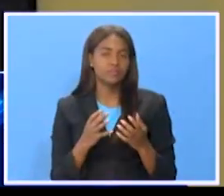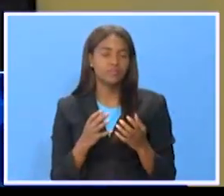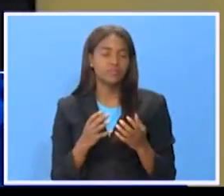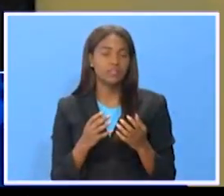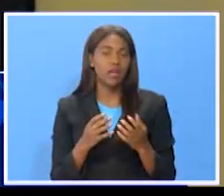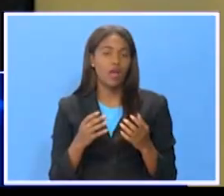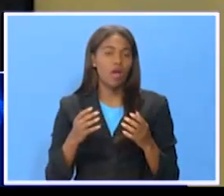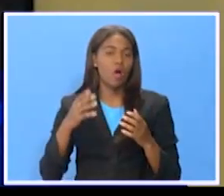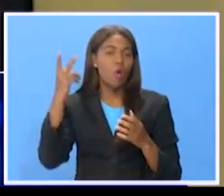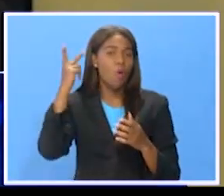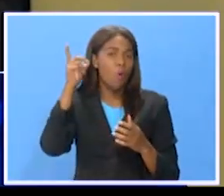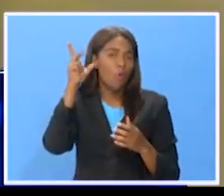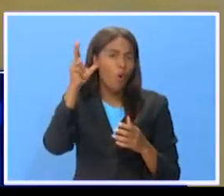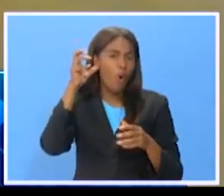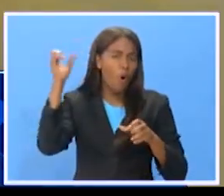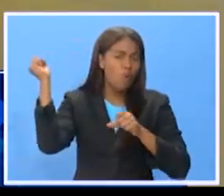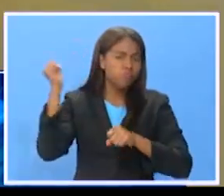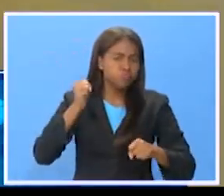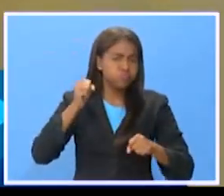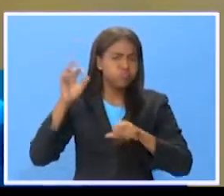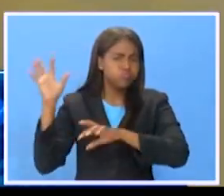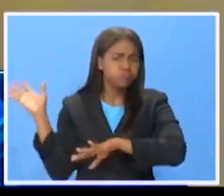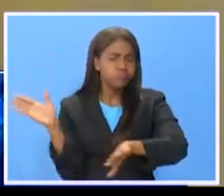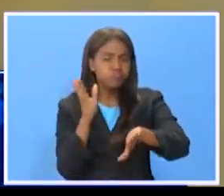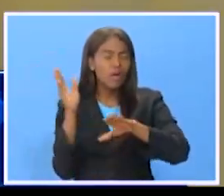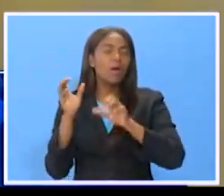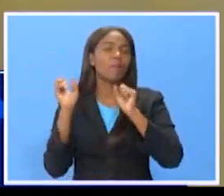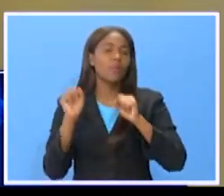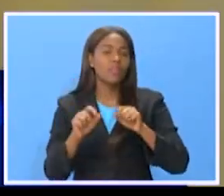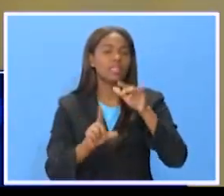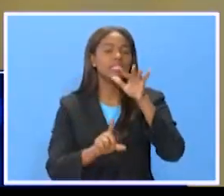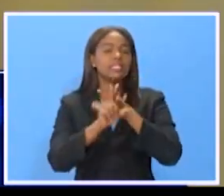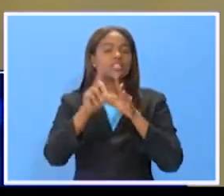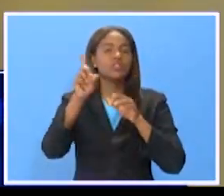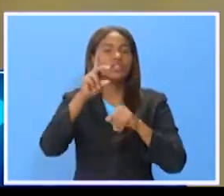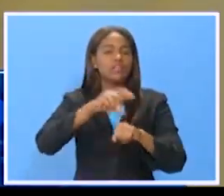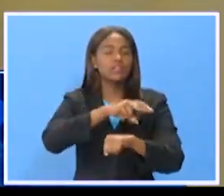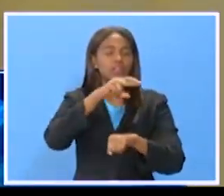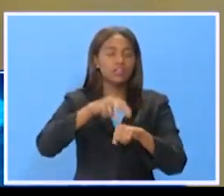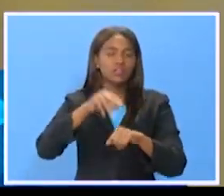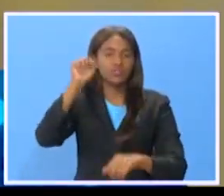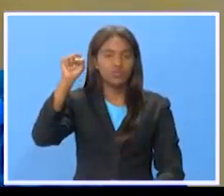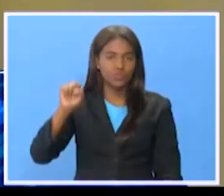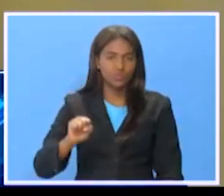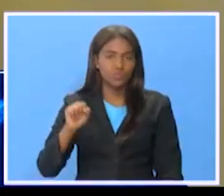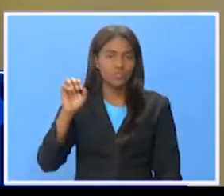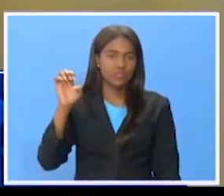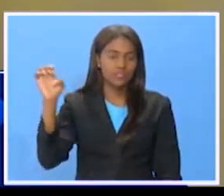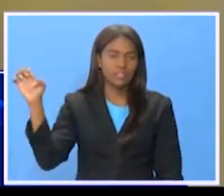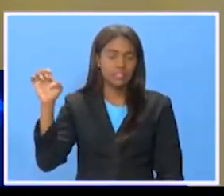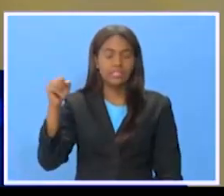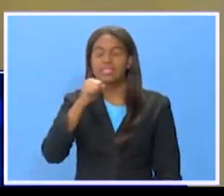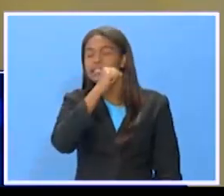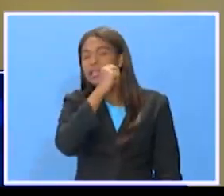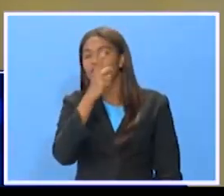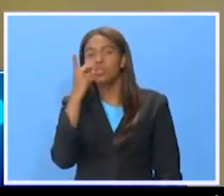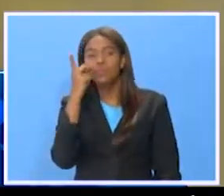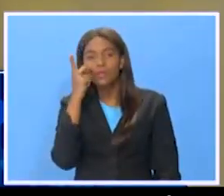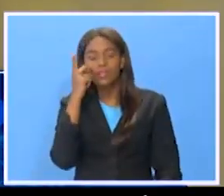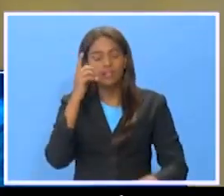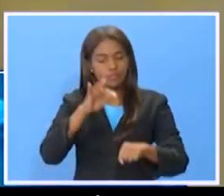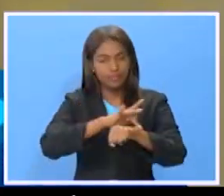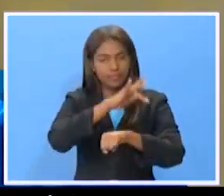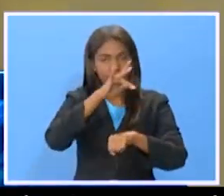tronadas aisladas y posibles ráfagas de viento, principalmente sobre las regiones sureste, incluyendo el Gran Santo Domingo, la